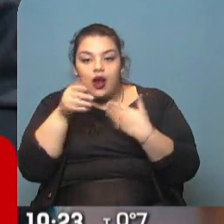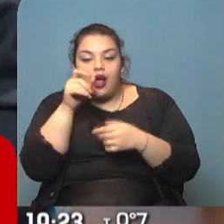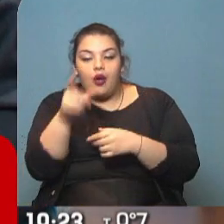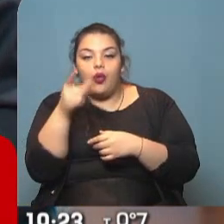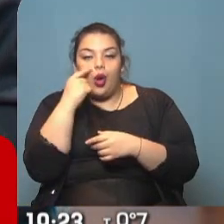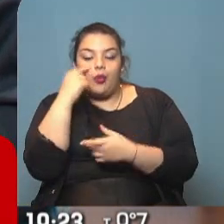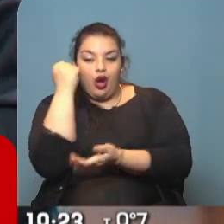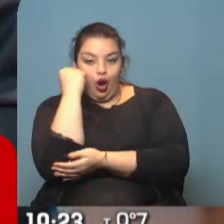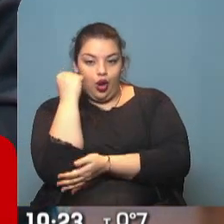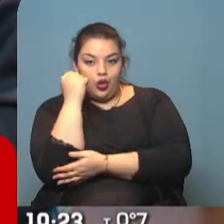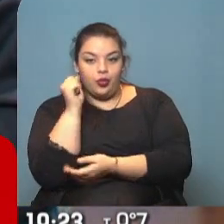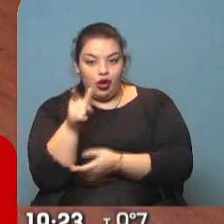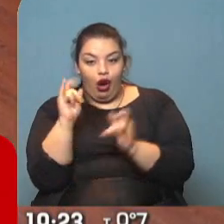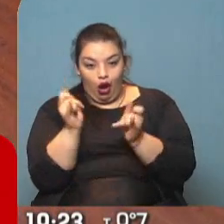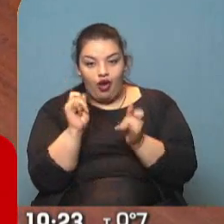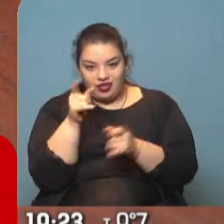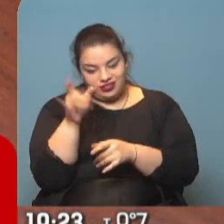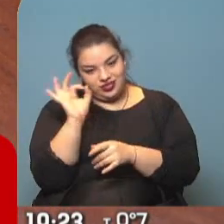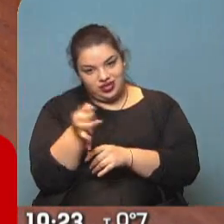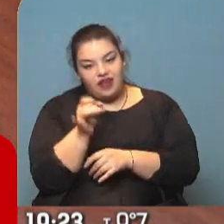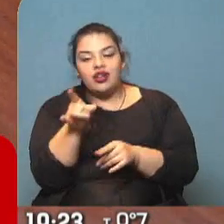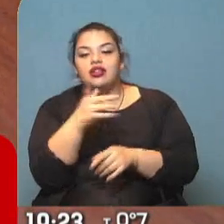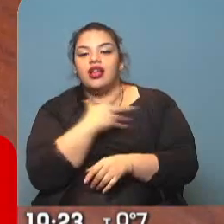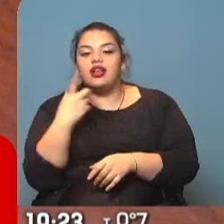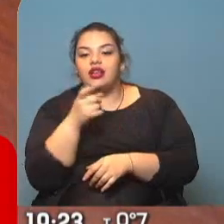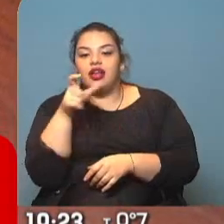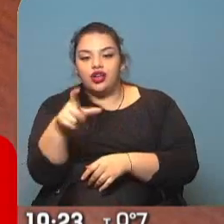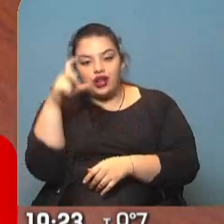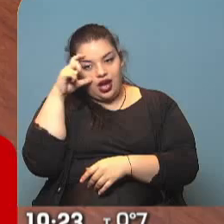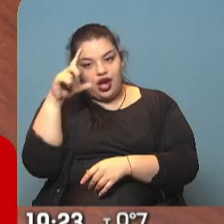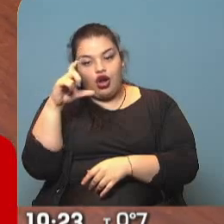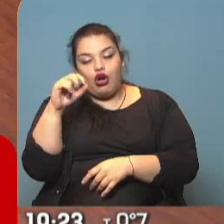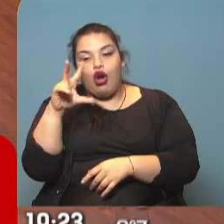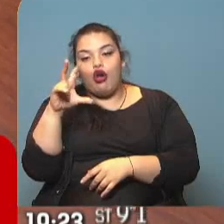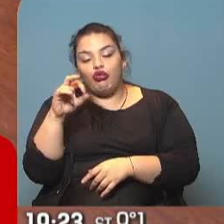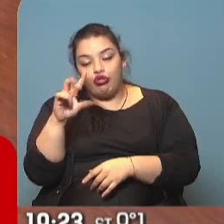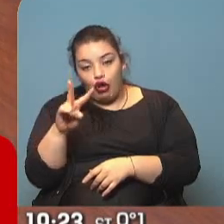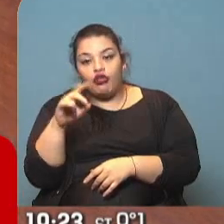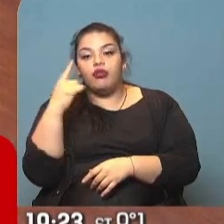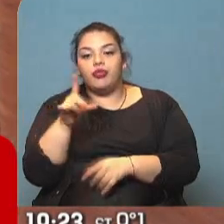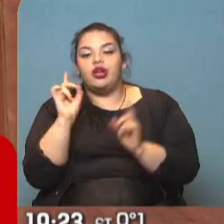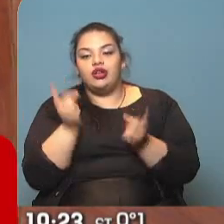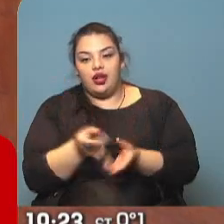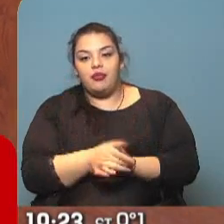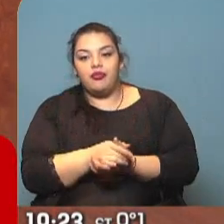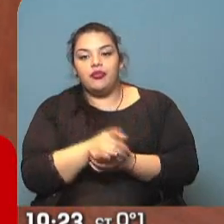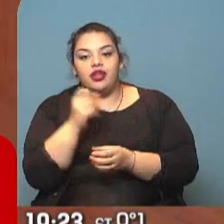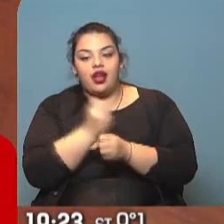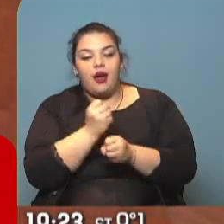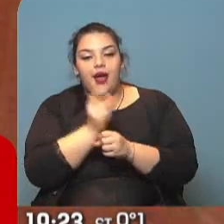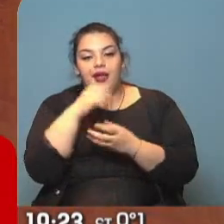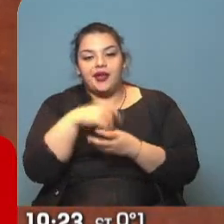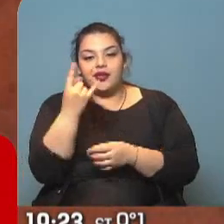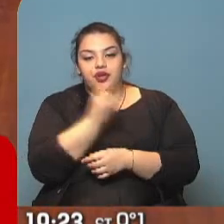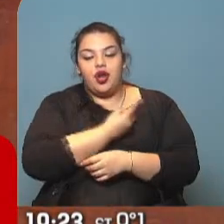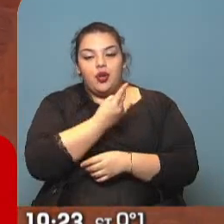Federico Furiase, que es el director de la consultora EcoGo, pero también profesor de la Maestría de Finanzas de la Universidad de Itera. Federico,